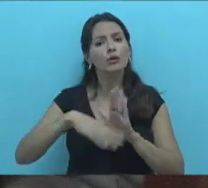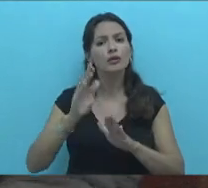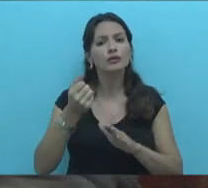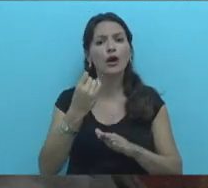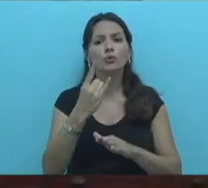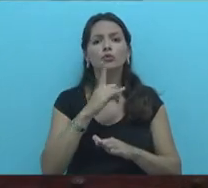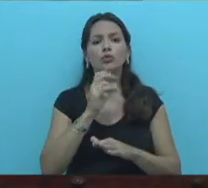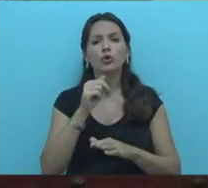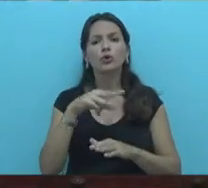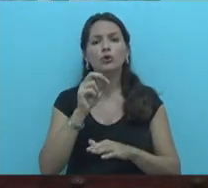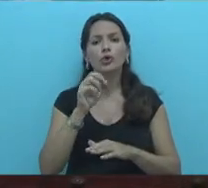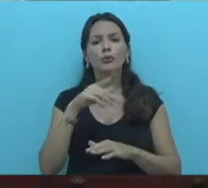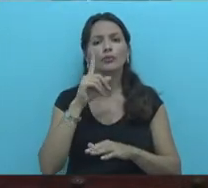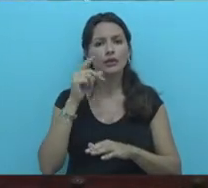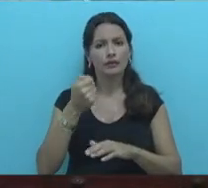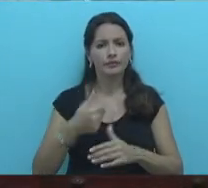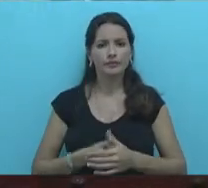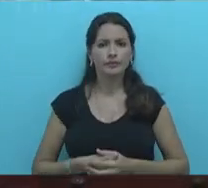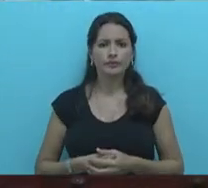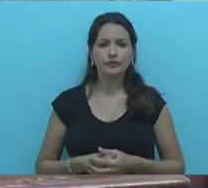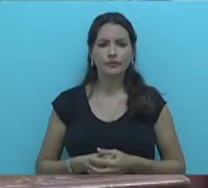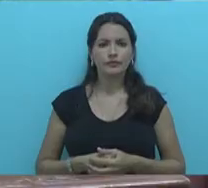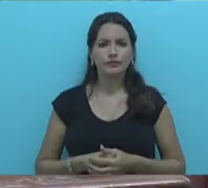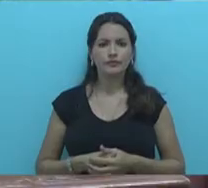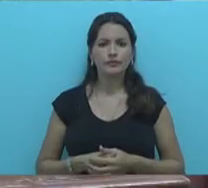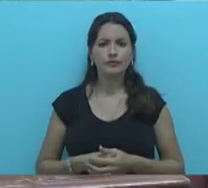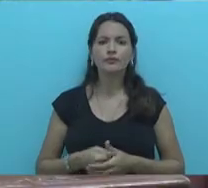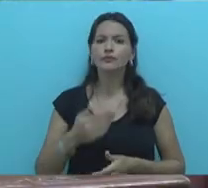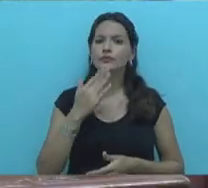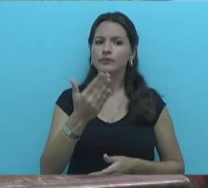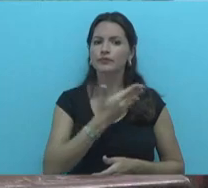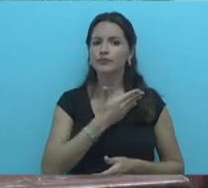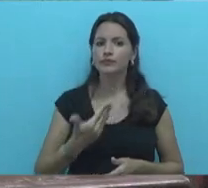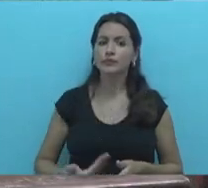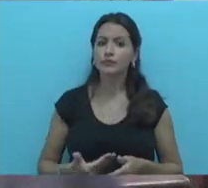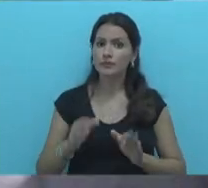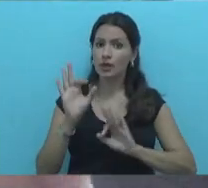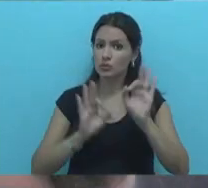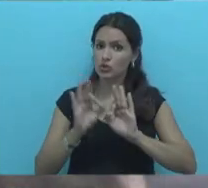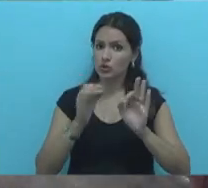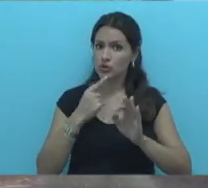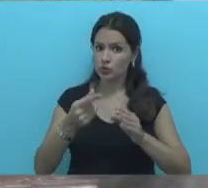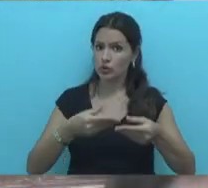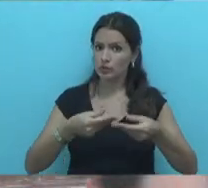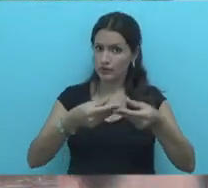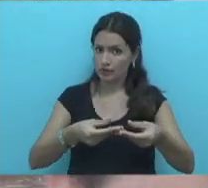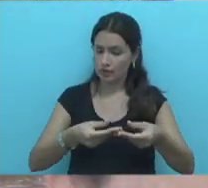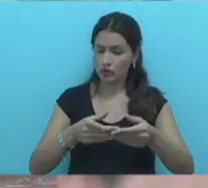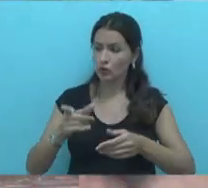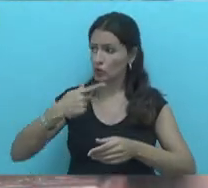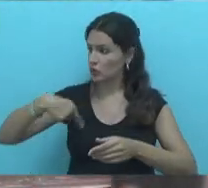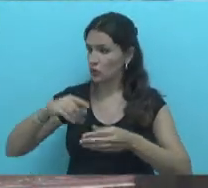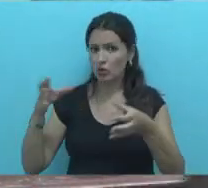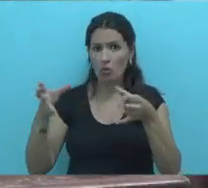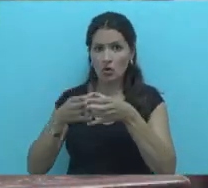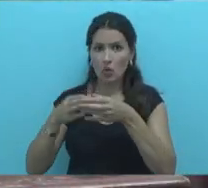Solís, tiene uso de la palabra. Gracias, señor presidente. Para ingresar un proyecto de resolución, tal cual lo acordó en labor parlamentaria, para